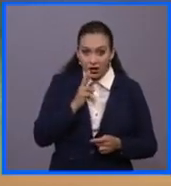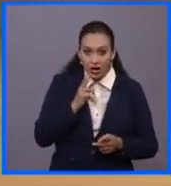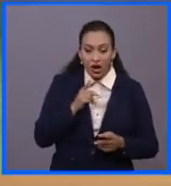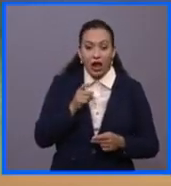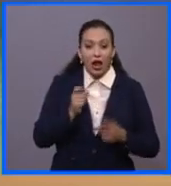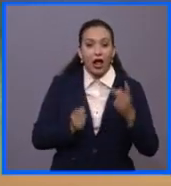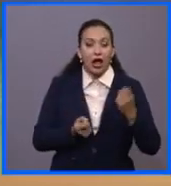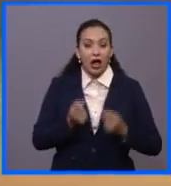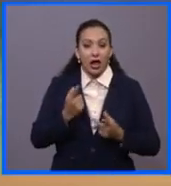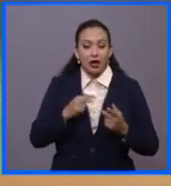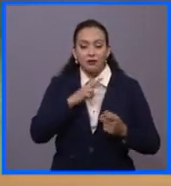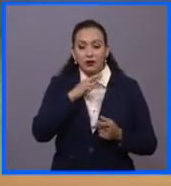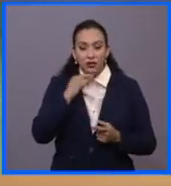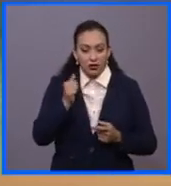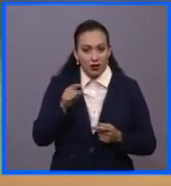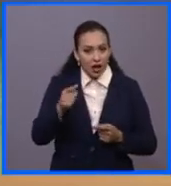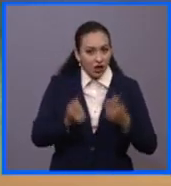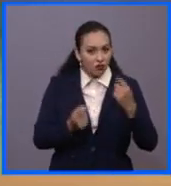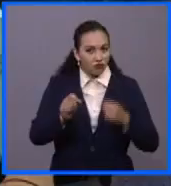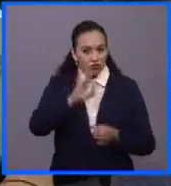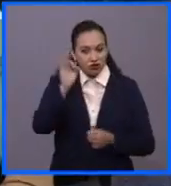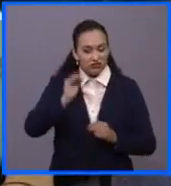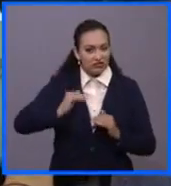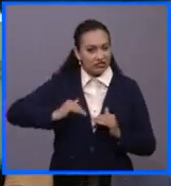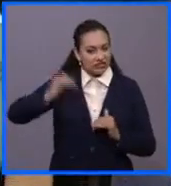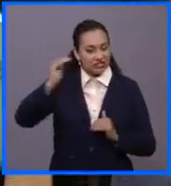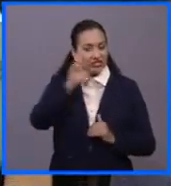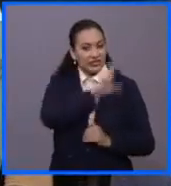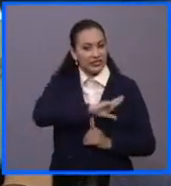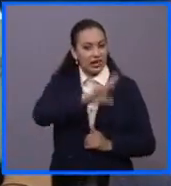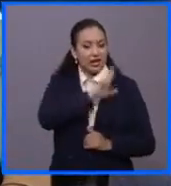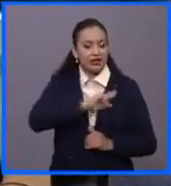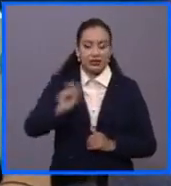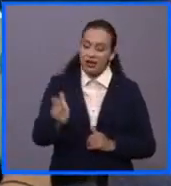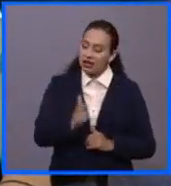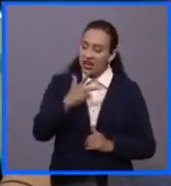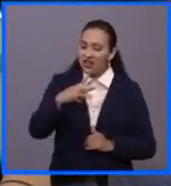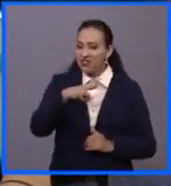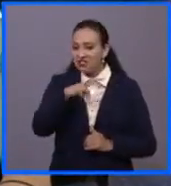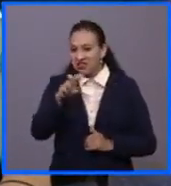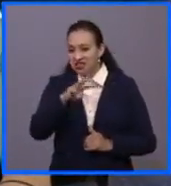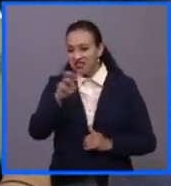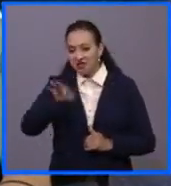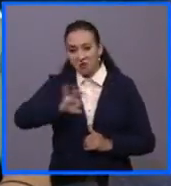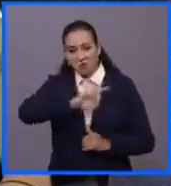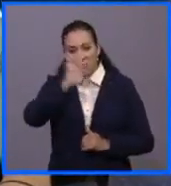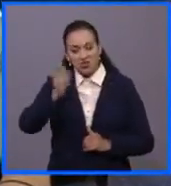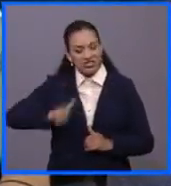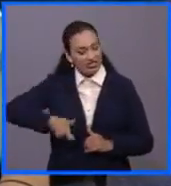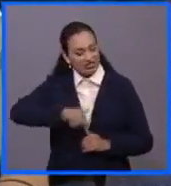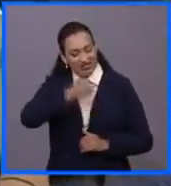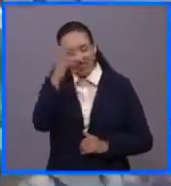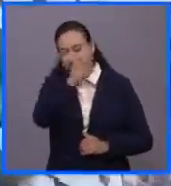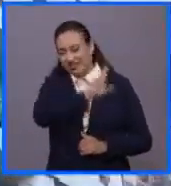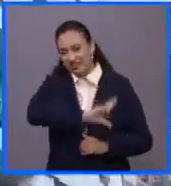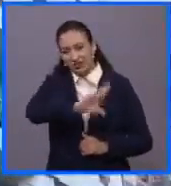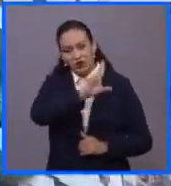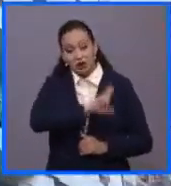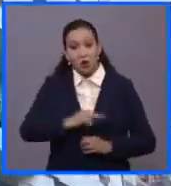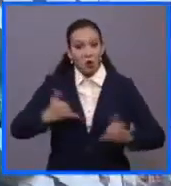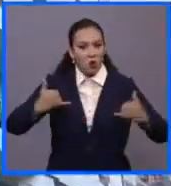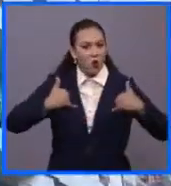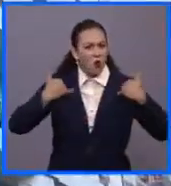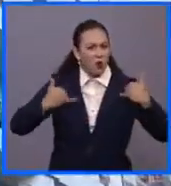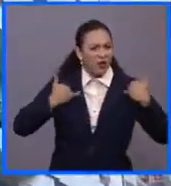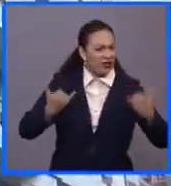hasta 200%. Los jóvenes enfrentan una crisis habitacional ante el incremento desmedido de las